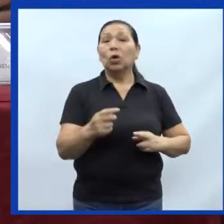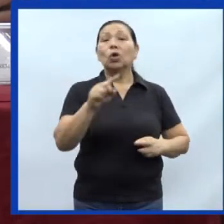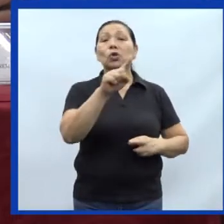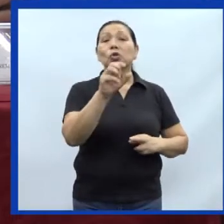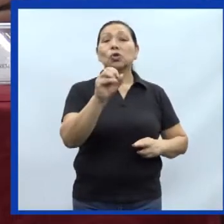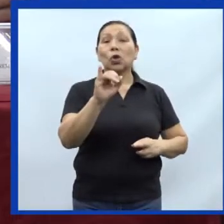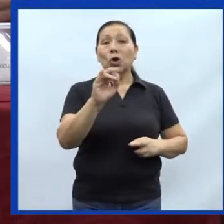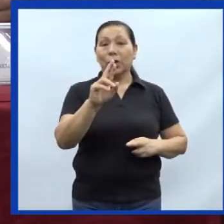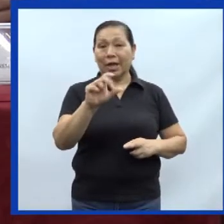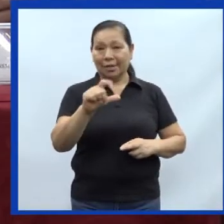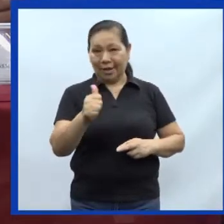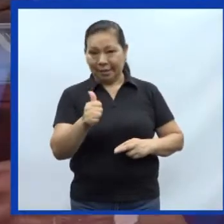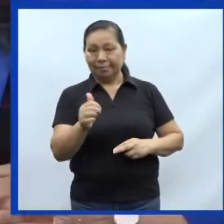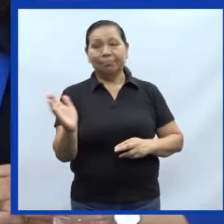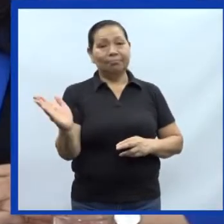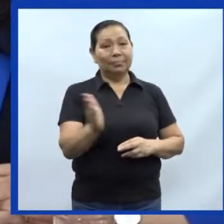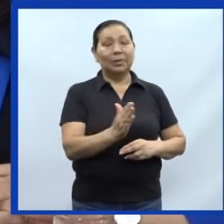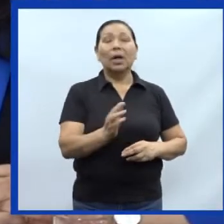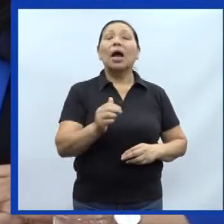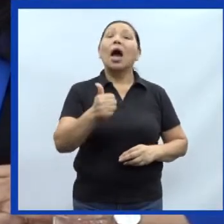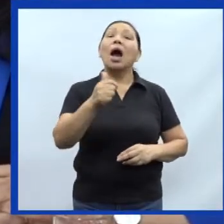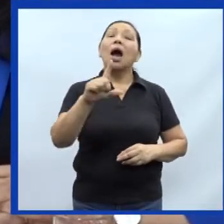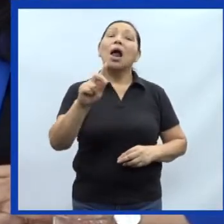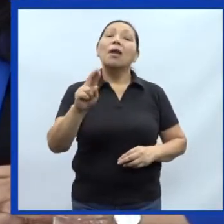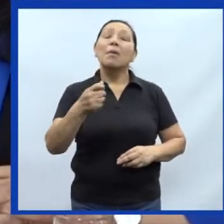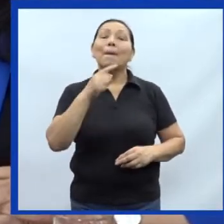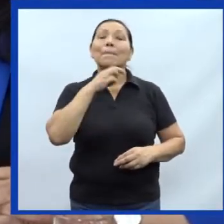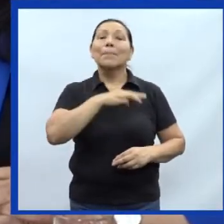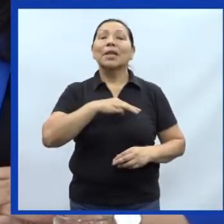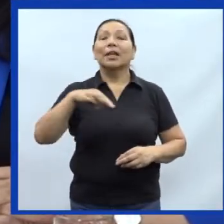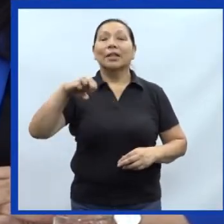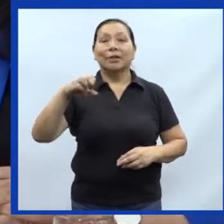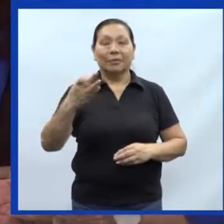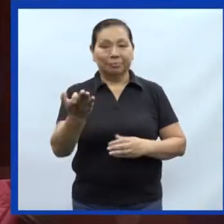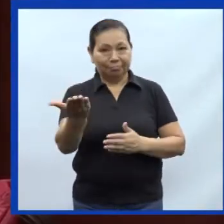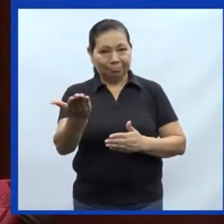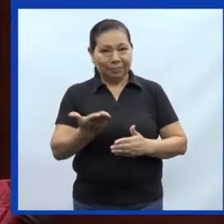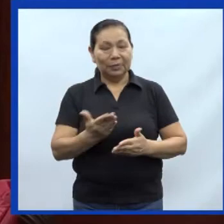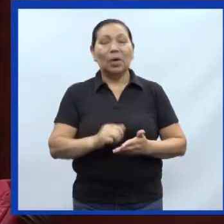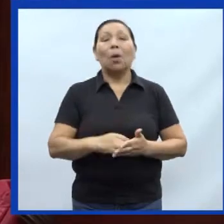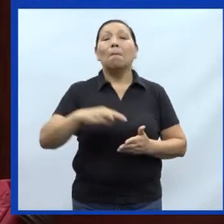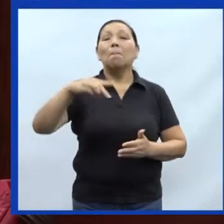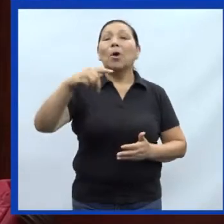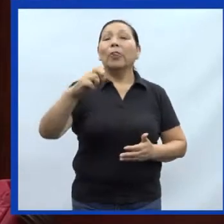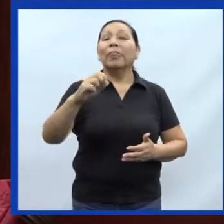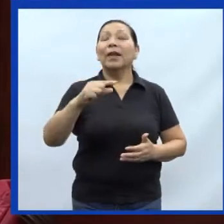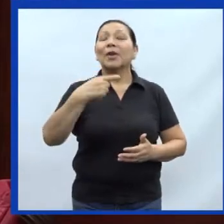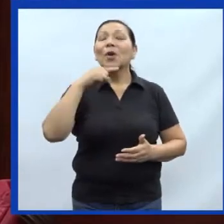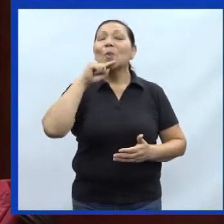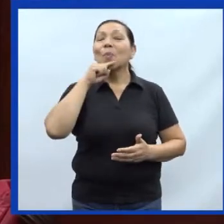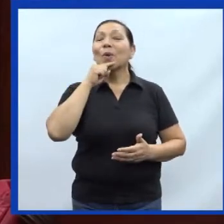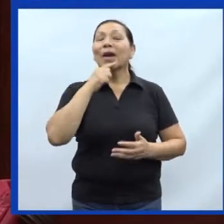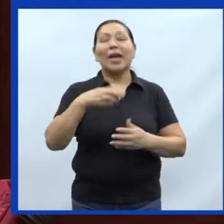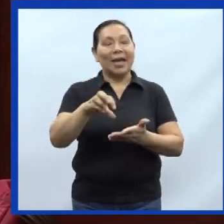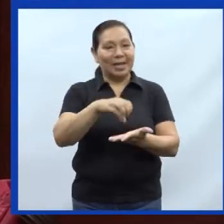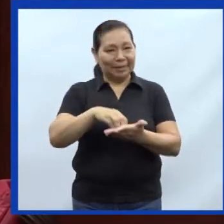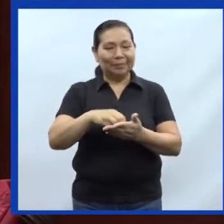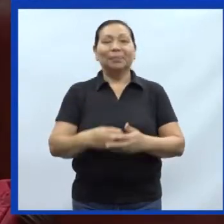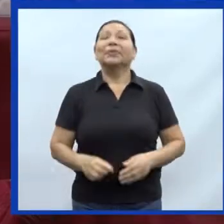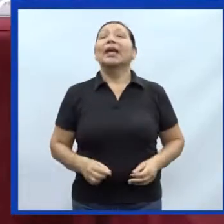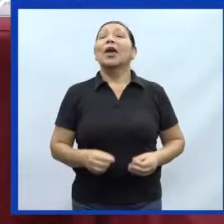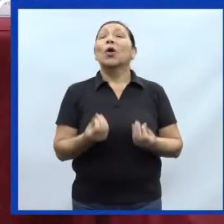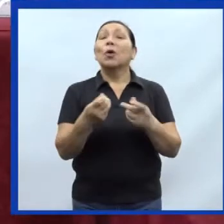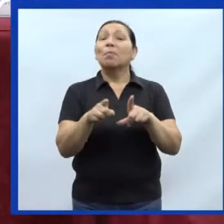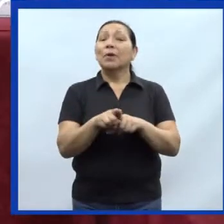Zoraida Ábalos, fiscal de la Nación, María Antonieta Alba, ministra de Economía y Finanzas, Gloria Montenegro, ministra de la Mujer y Poblaciones